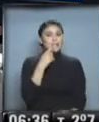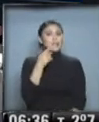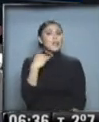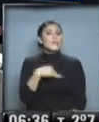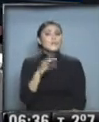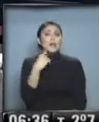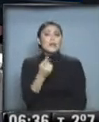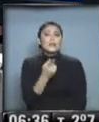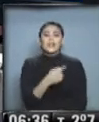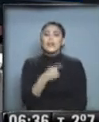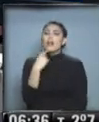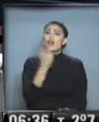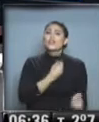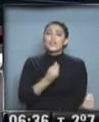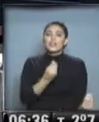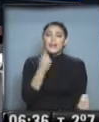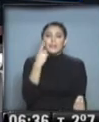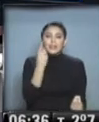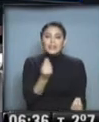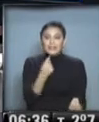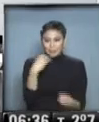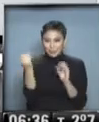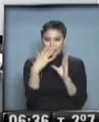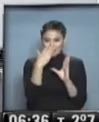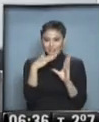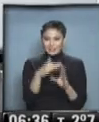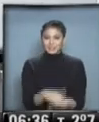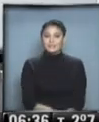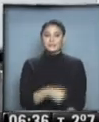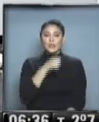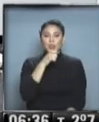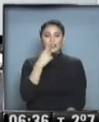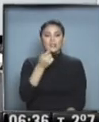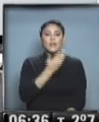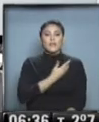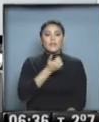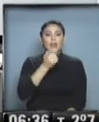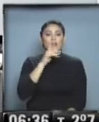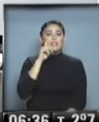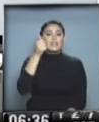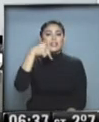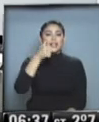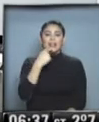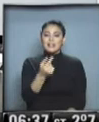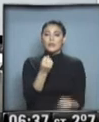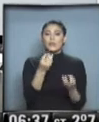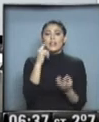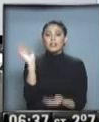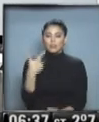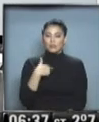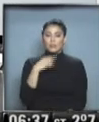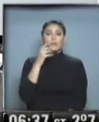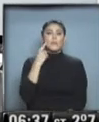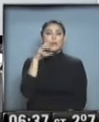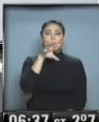¿dónde a ver dónde, estás? ¿Dónde vivís, Lili? Mándanos un mensajito. Fabiana Mancini nos dice: hola, buen día a todos. Soy Fabiana de Neuquén. Hermoso el programa y